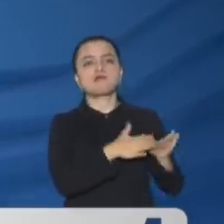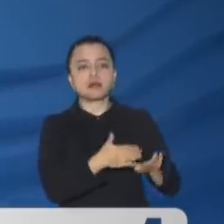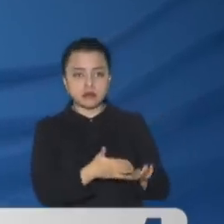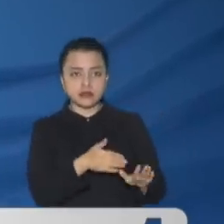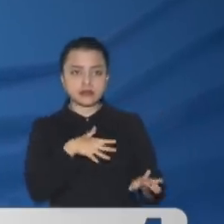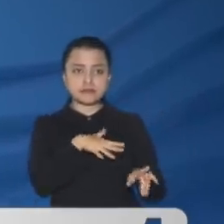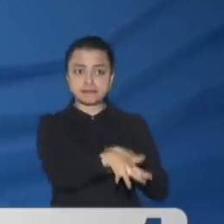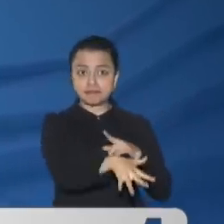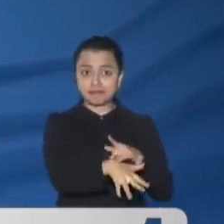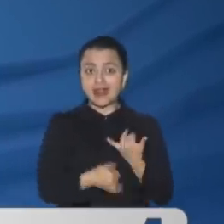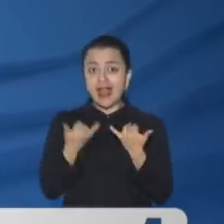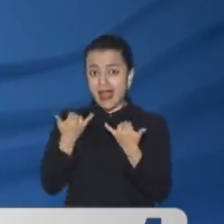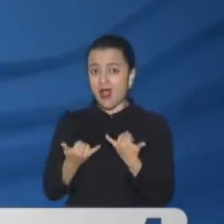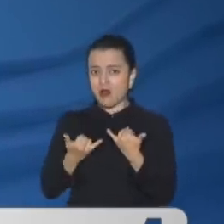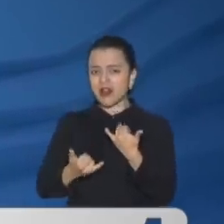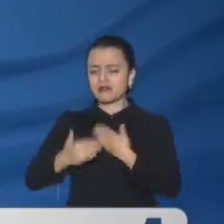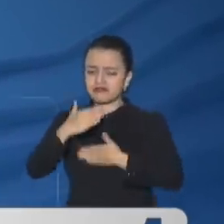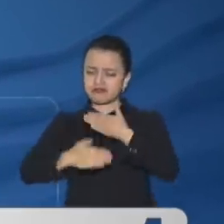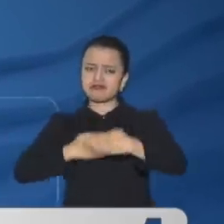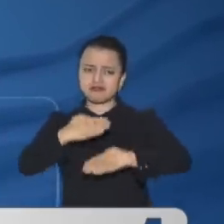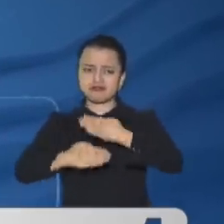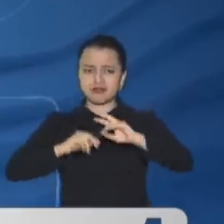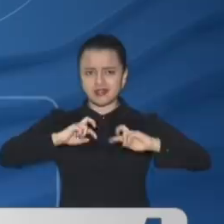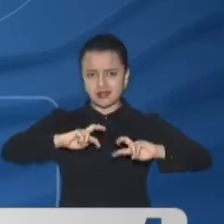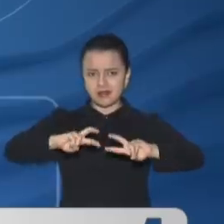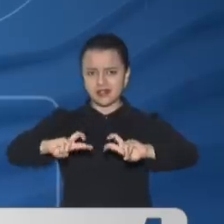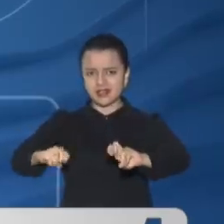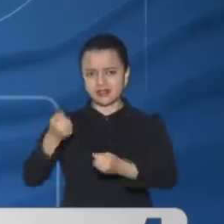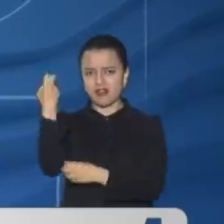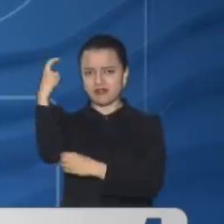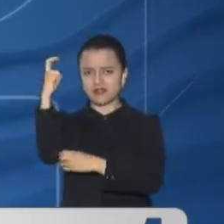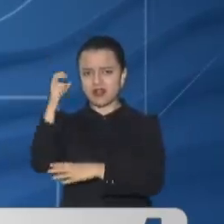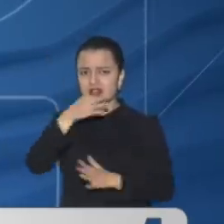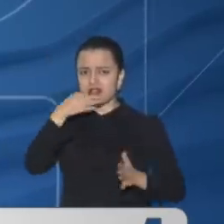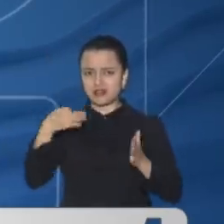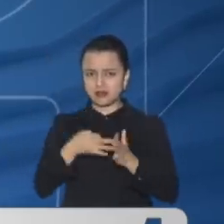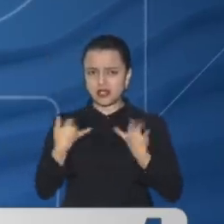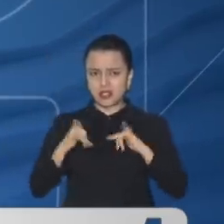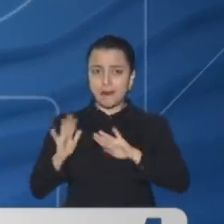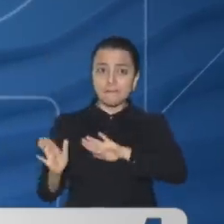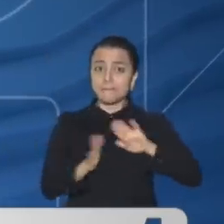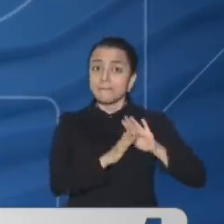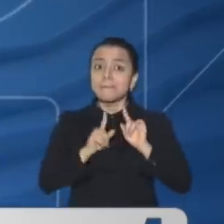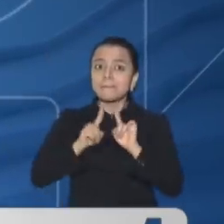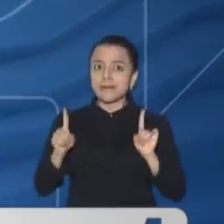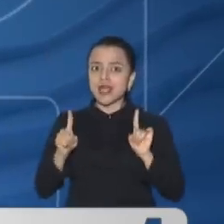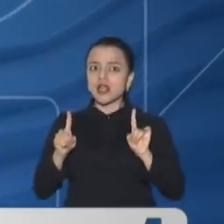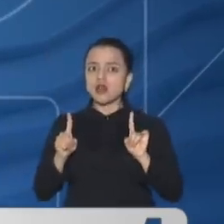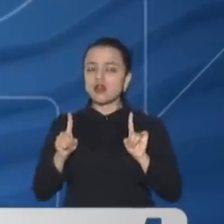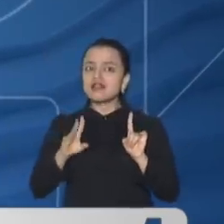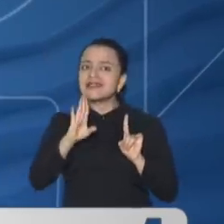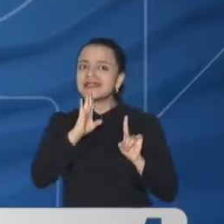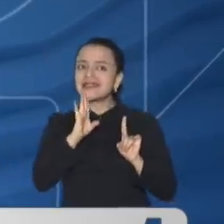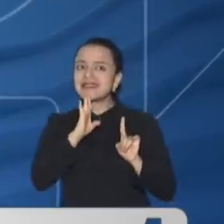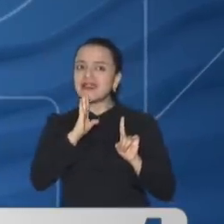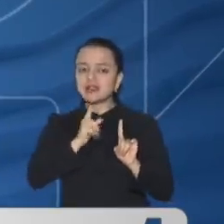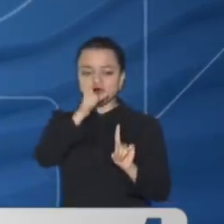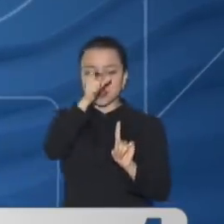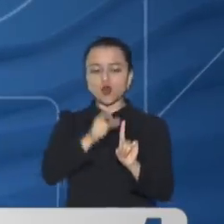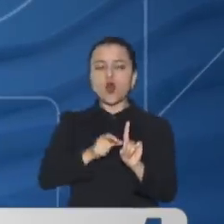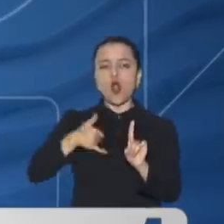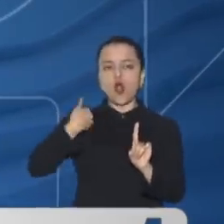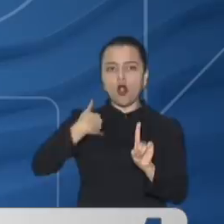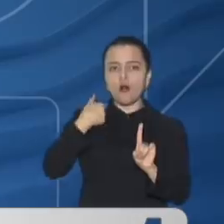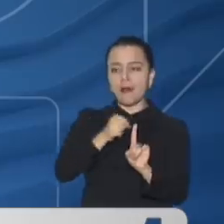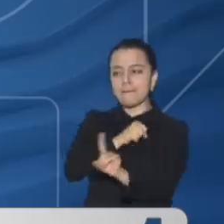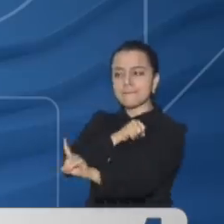proceso. Lo que han explicado hasta el momento las autoridades es que este hombre había agredido a uno de los patrulleros y por